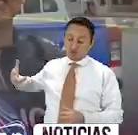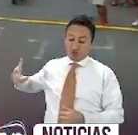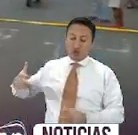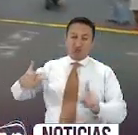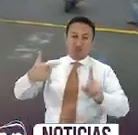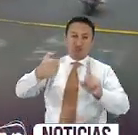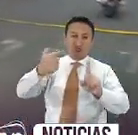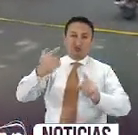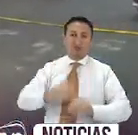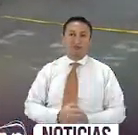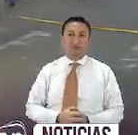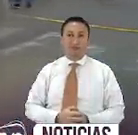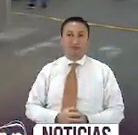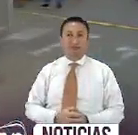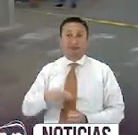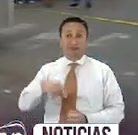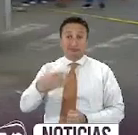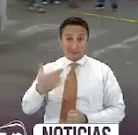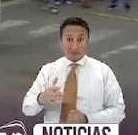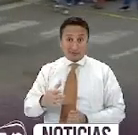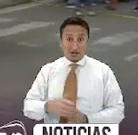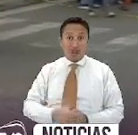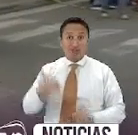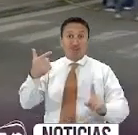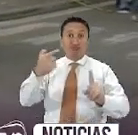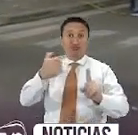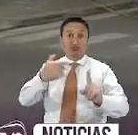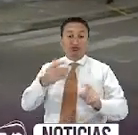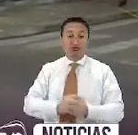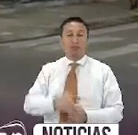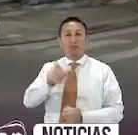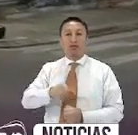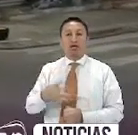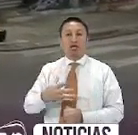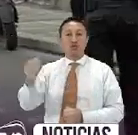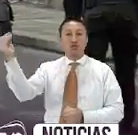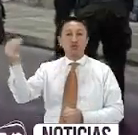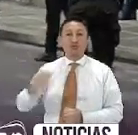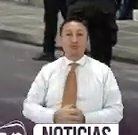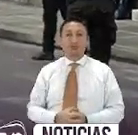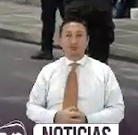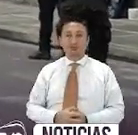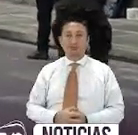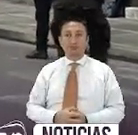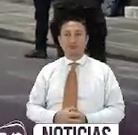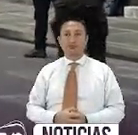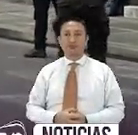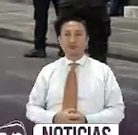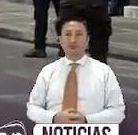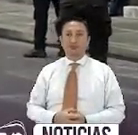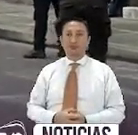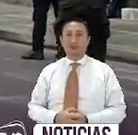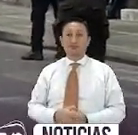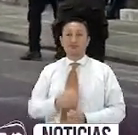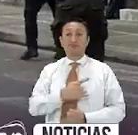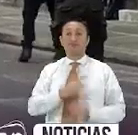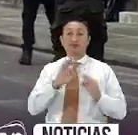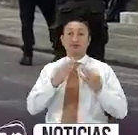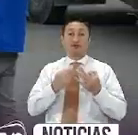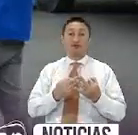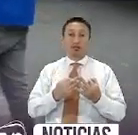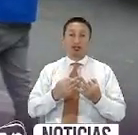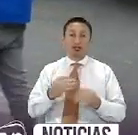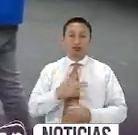evento. Una vez perpetrado el crimen, los atacantes huyeron, dejando sumida en el dolor a esta